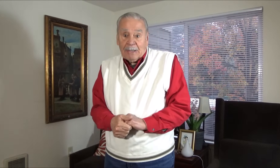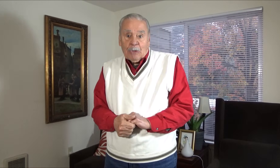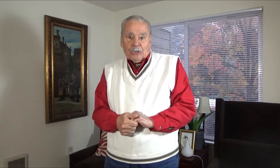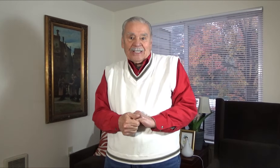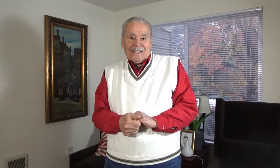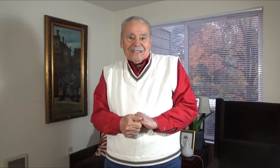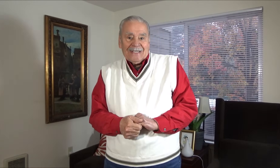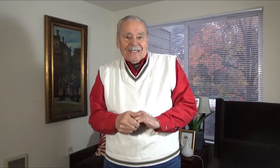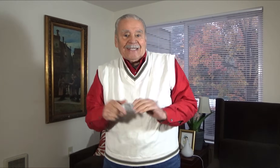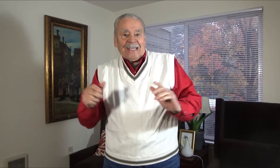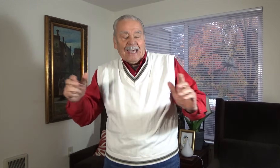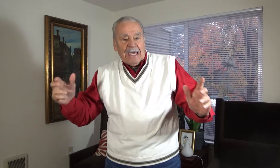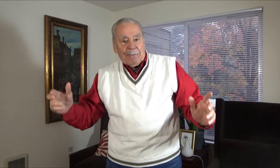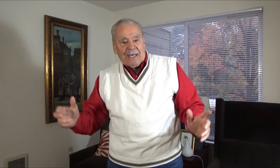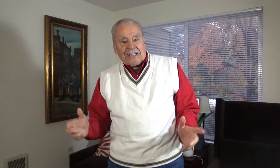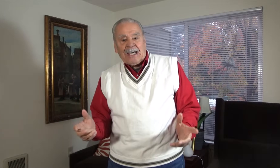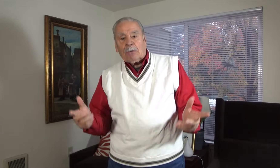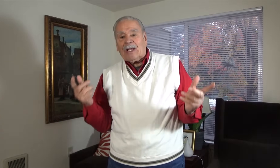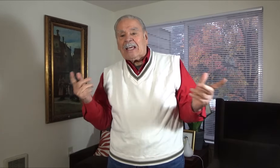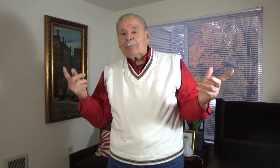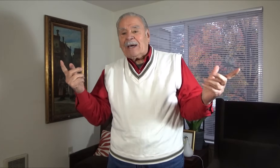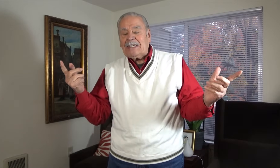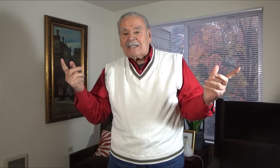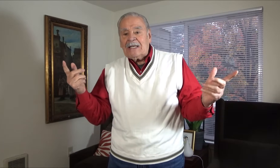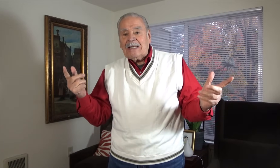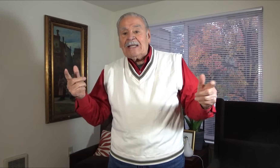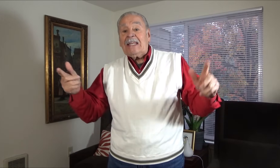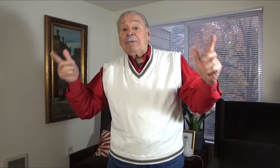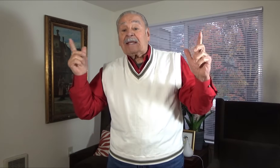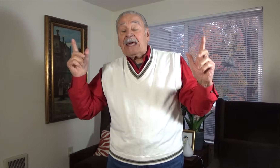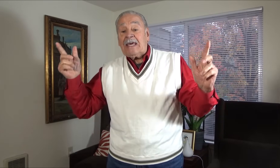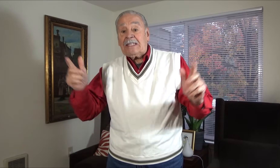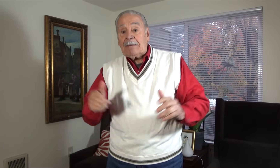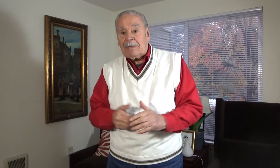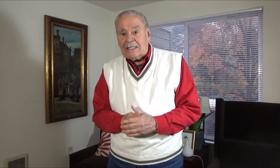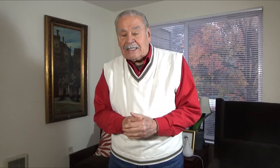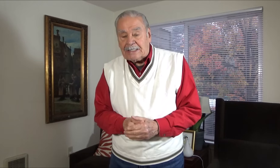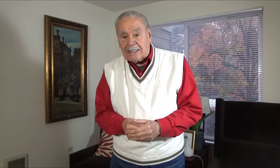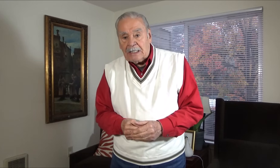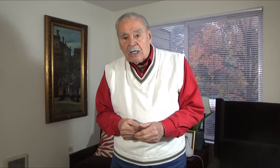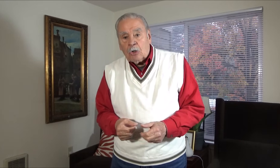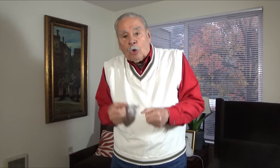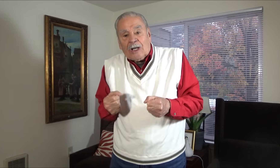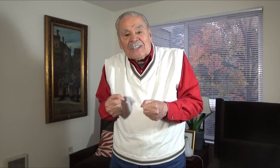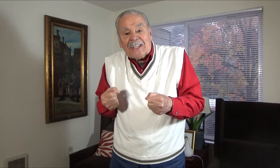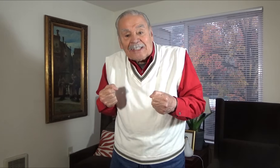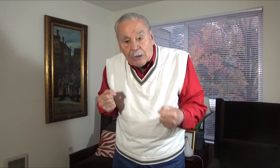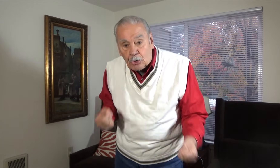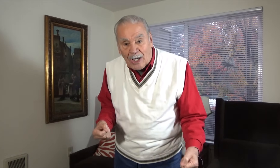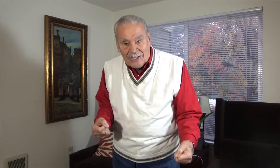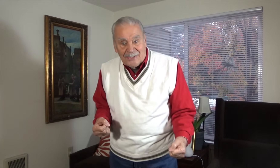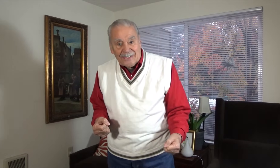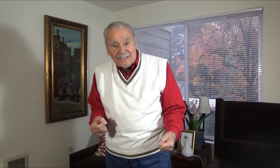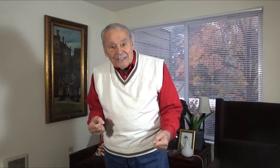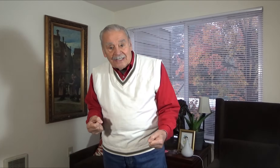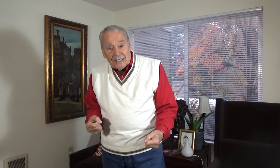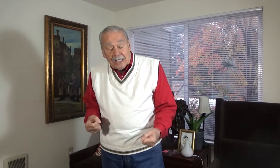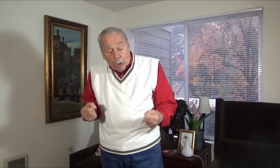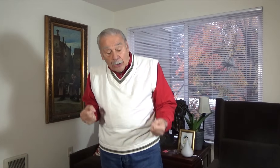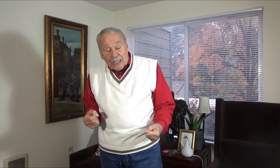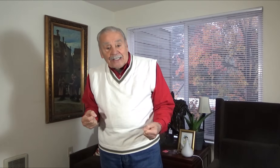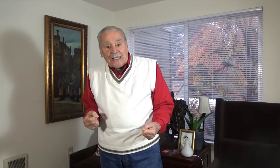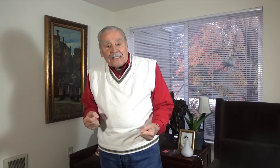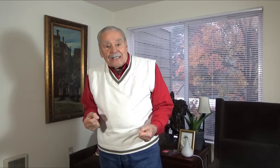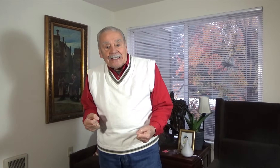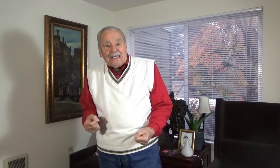son remotas de que emerja cualquier país libre e independiente con las ataduras